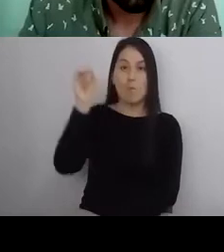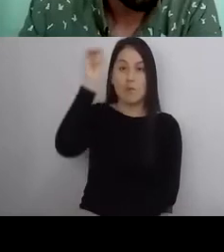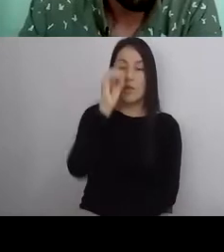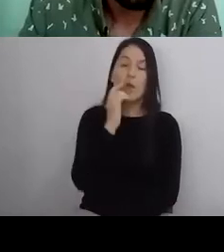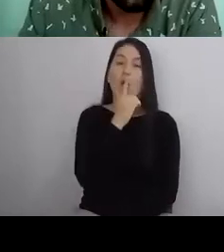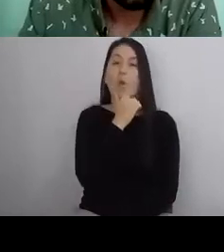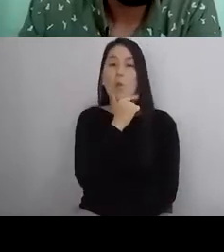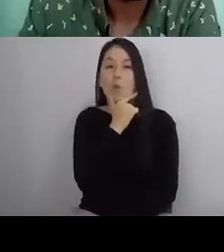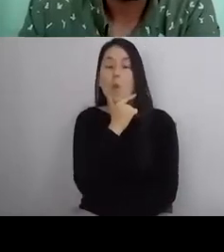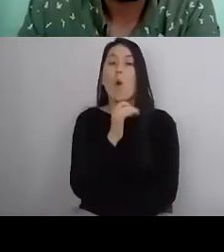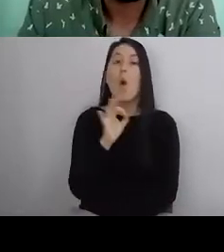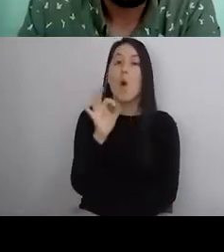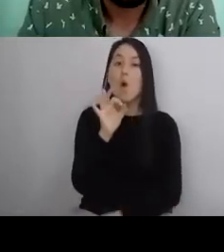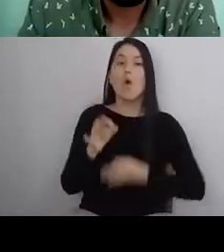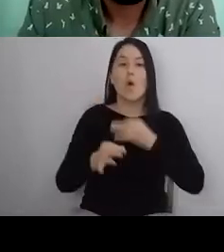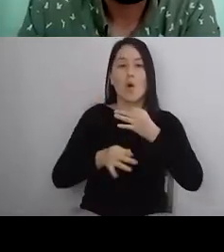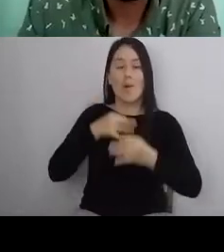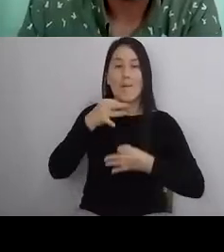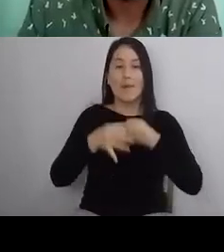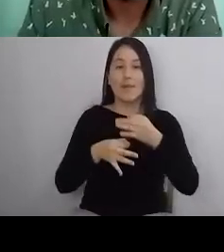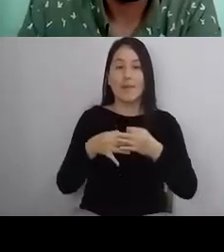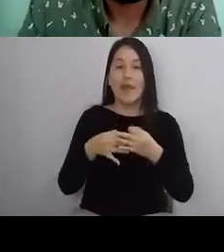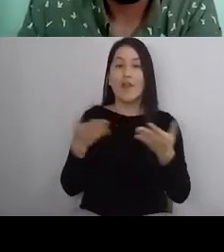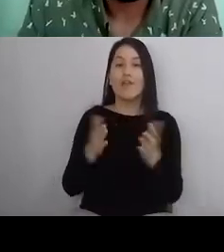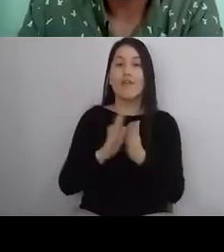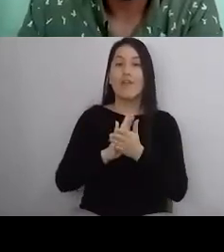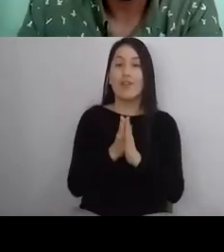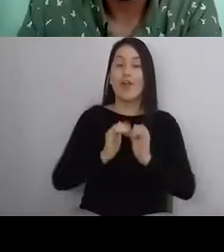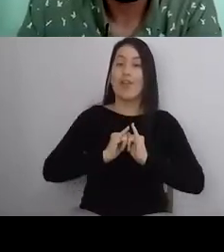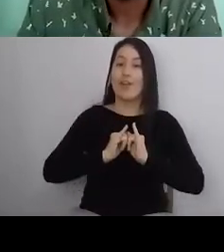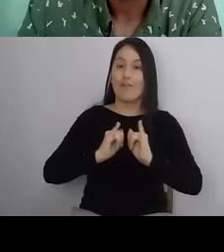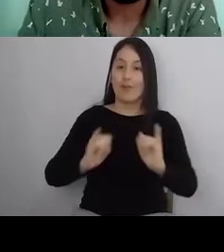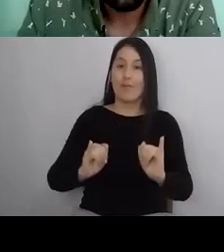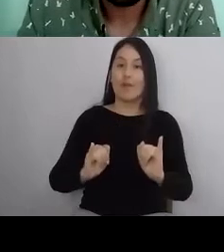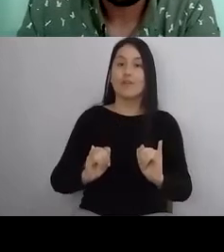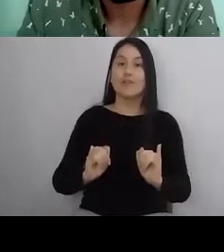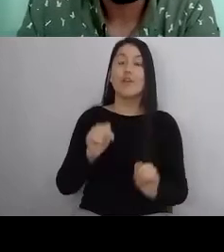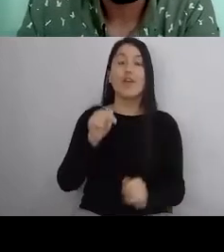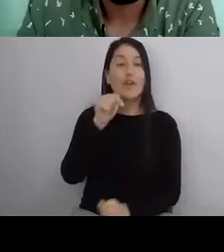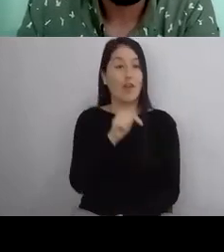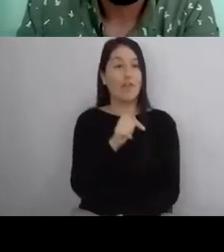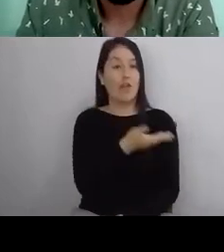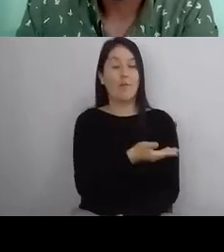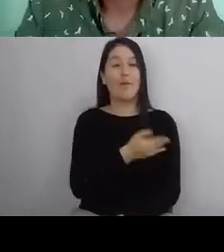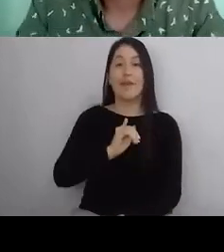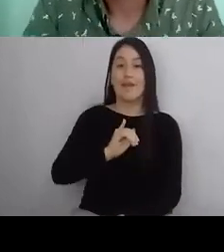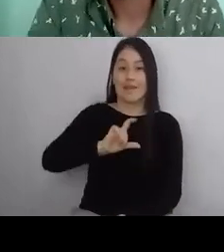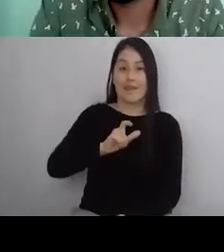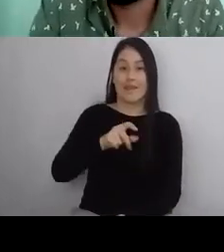dudas o comentarios respecto a la información que hoy día Ignacio Escármeta va a poder